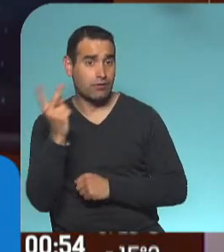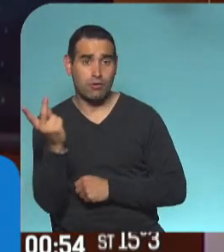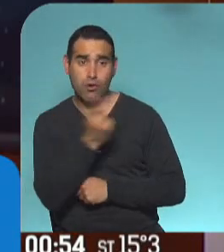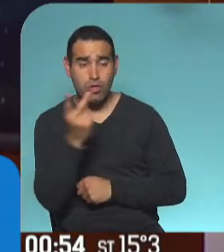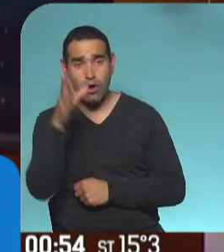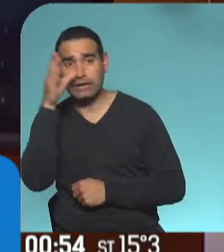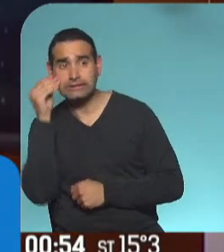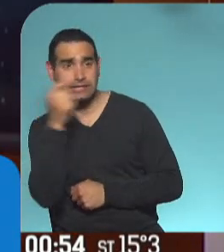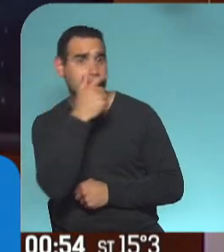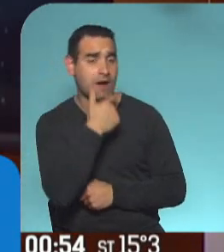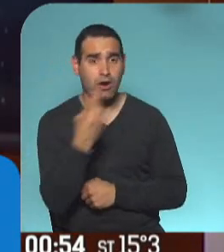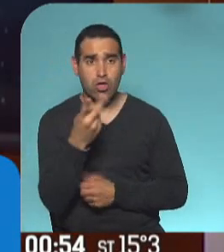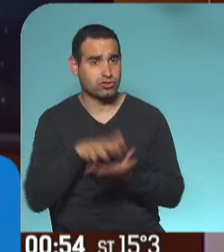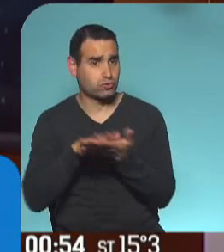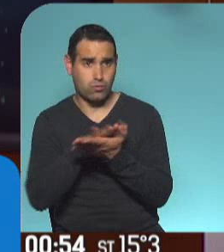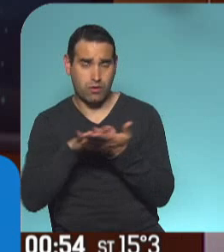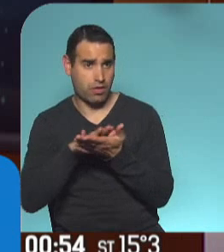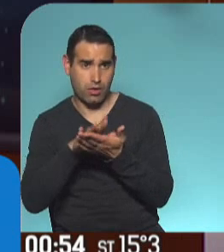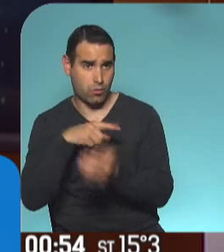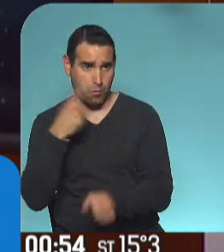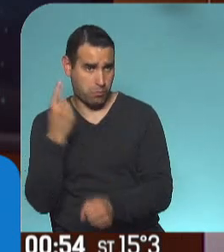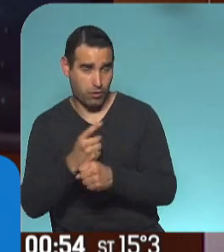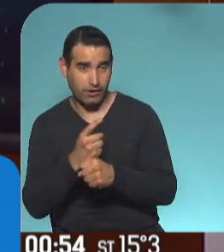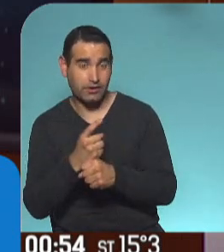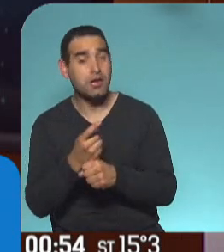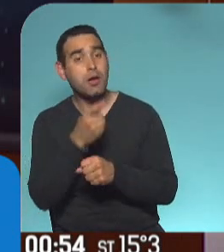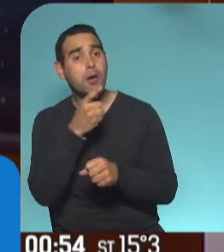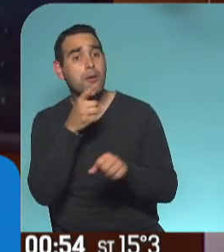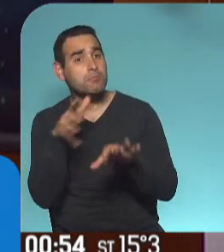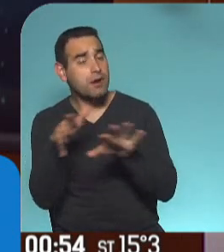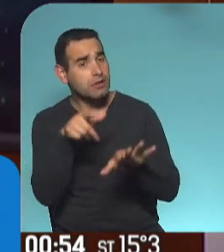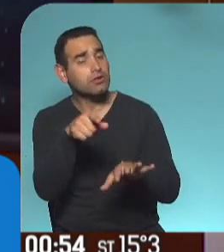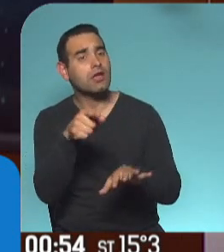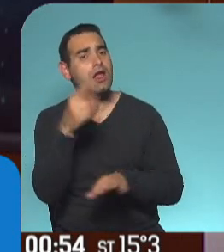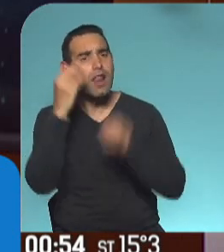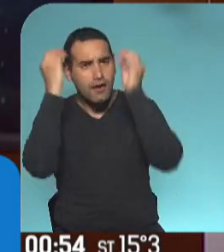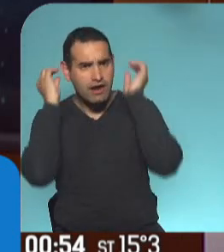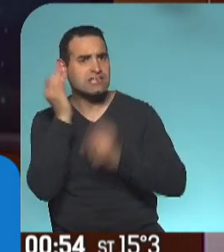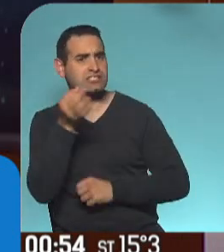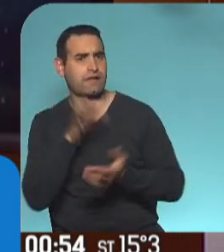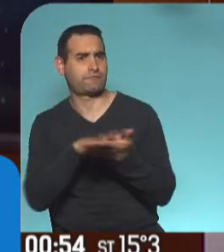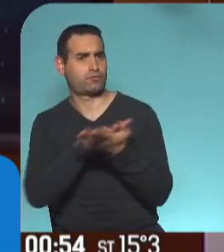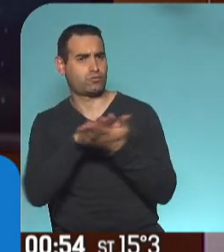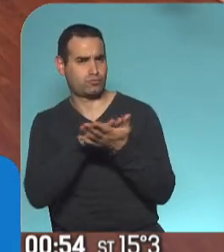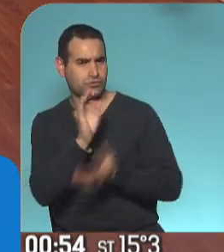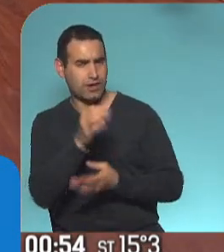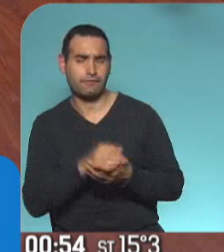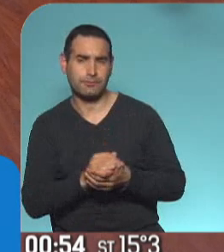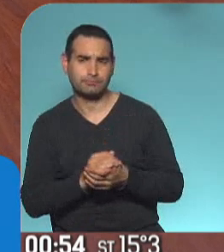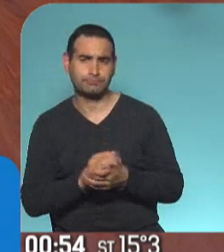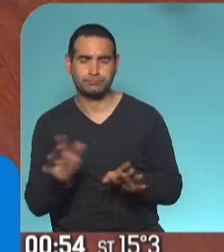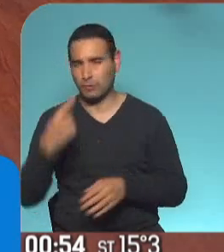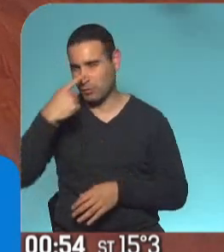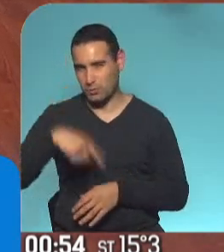supieron resolver en una situación similar roberto lavagna supo cómo resolverlo por último y